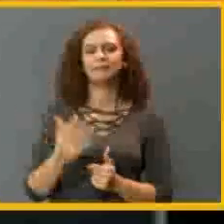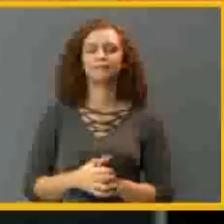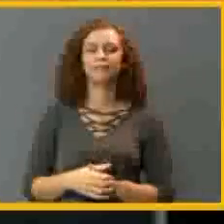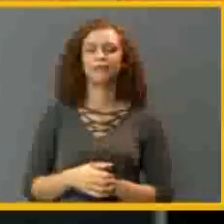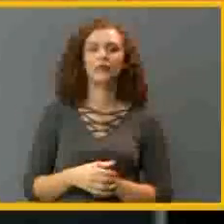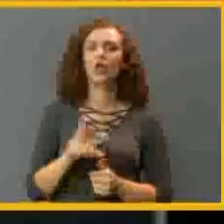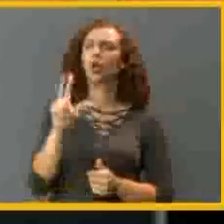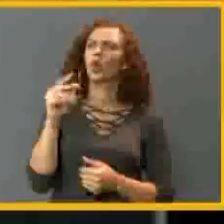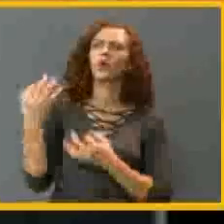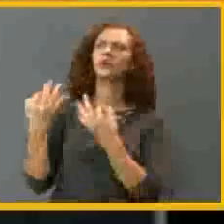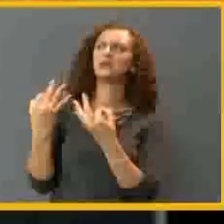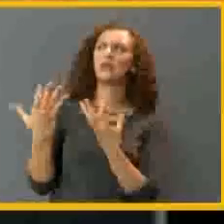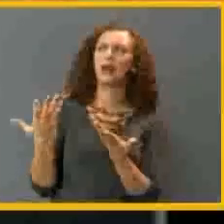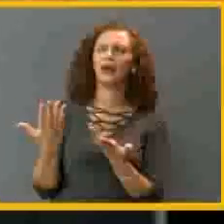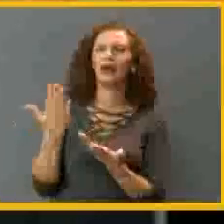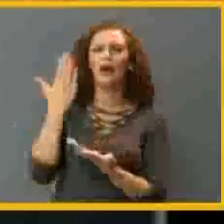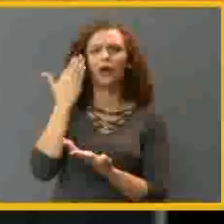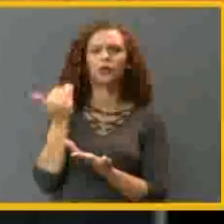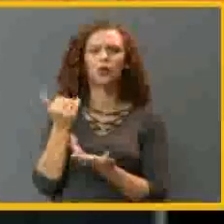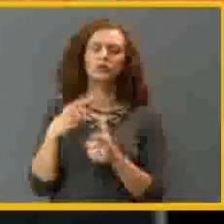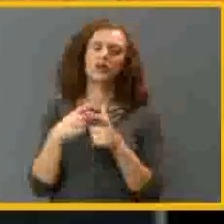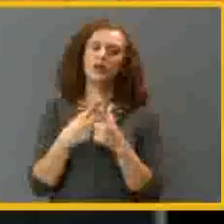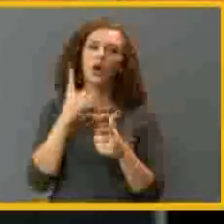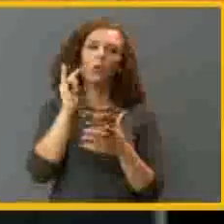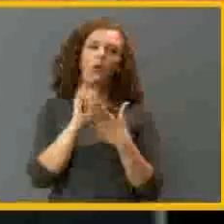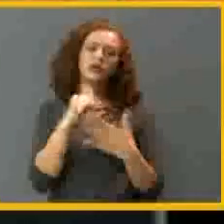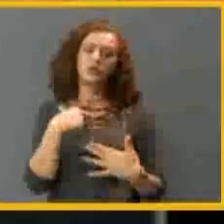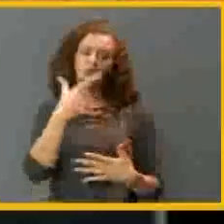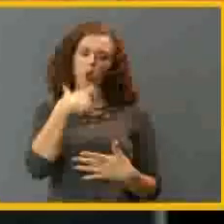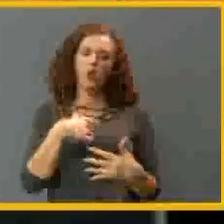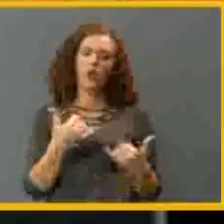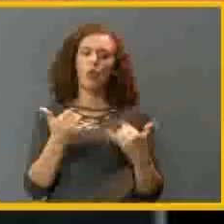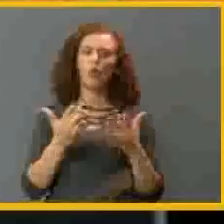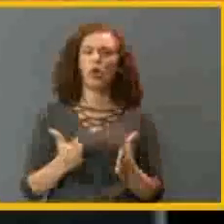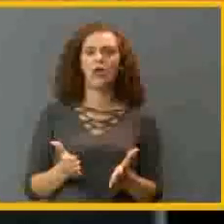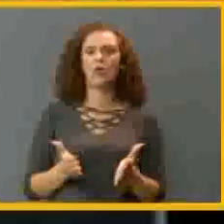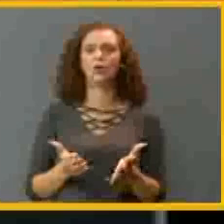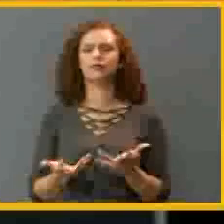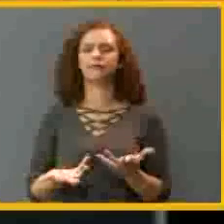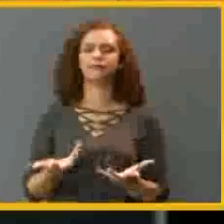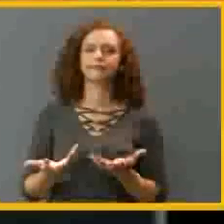y no se explican. Entonces, por ahí uno como jugador está